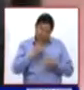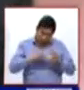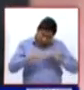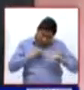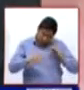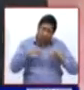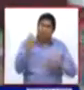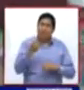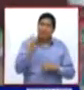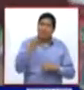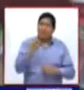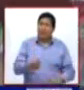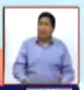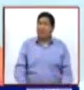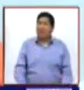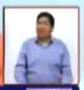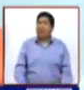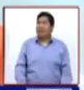siempre.